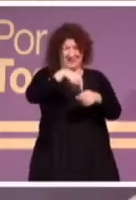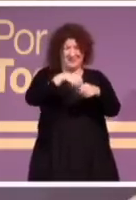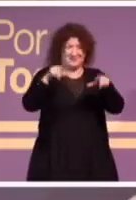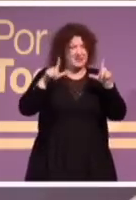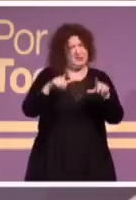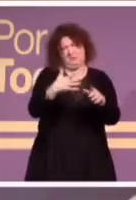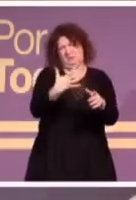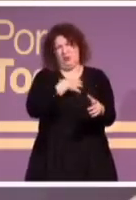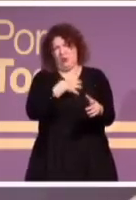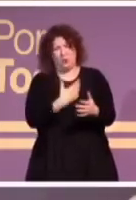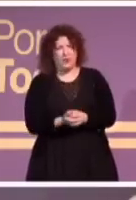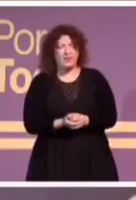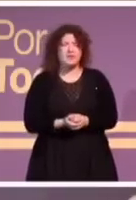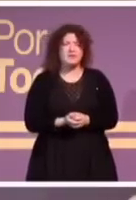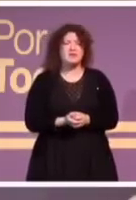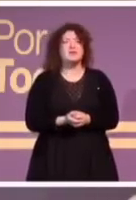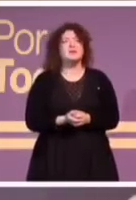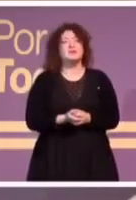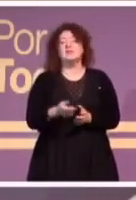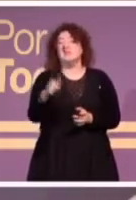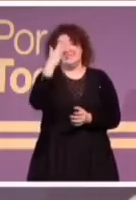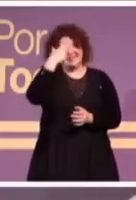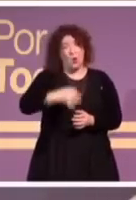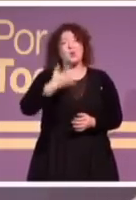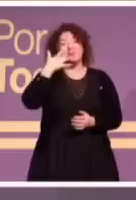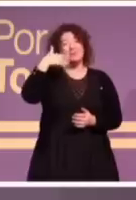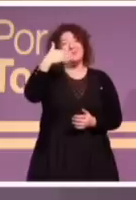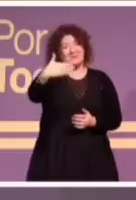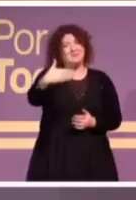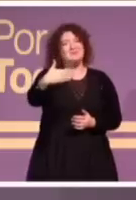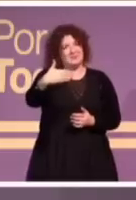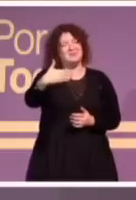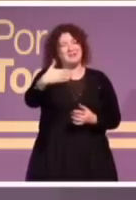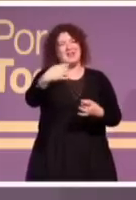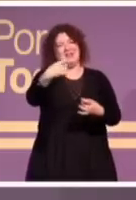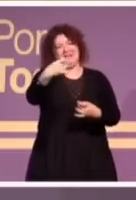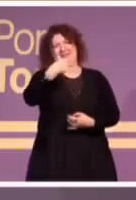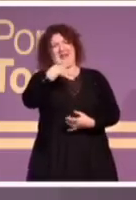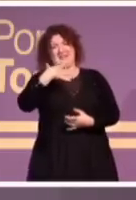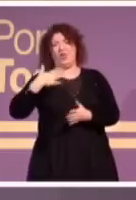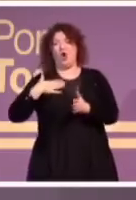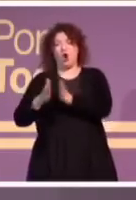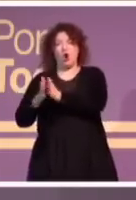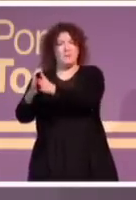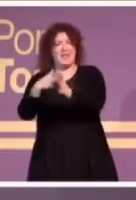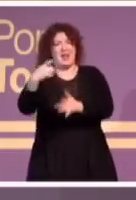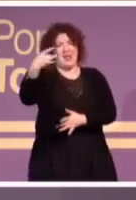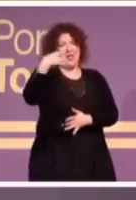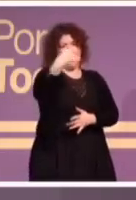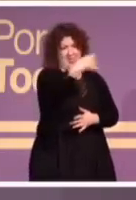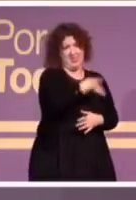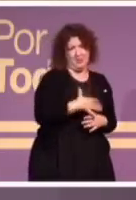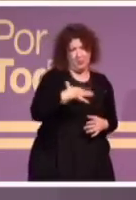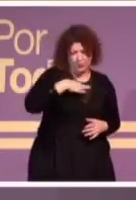además mereceremos el rechazo de nuestras propias compañeras. Eso también